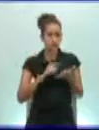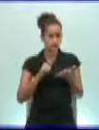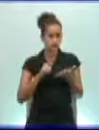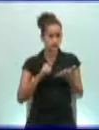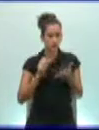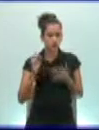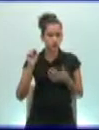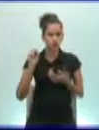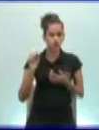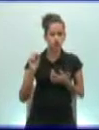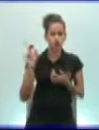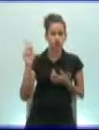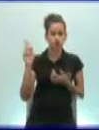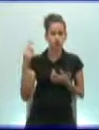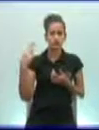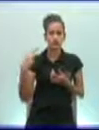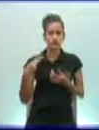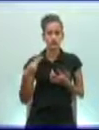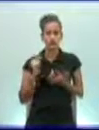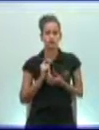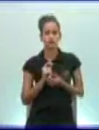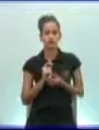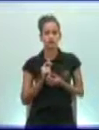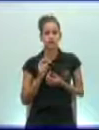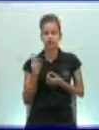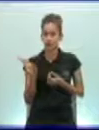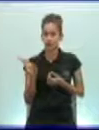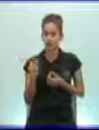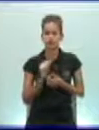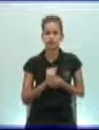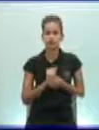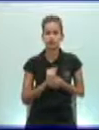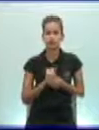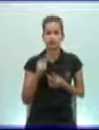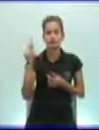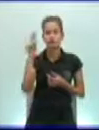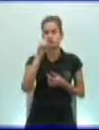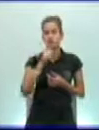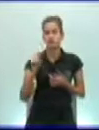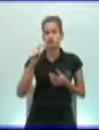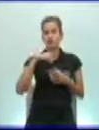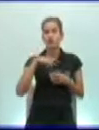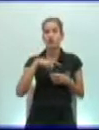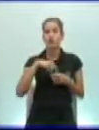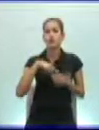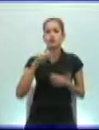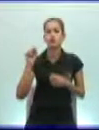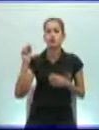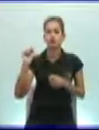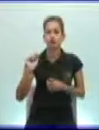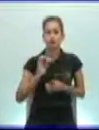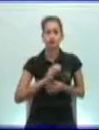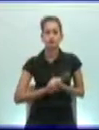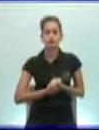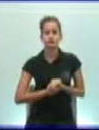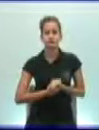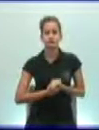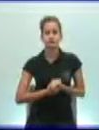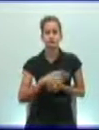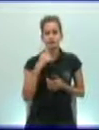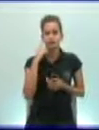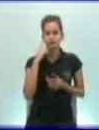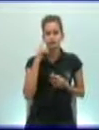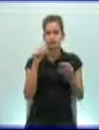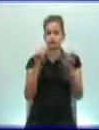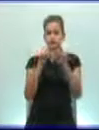Circula el núcleo del sujeto. Vamos todos a copiar en sus libretas la oración. El cruel